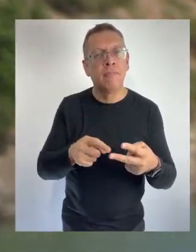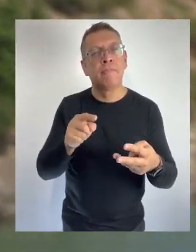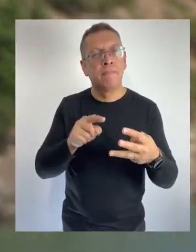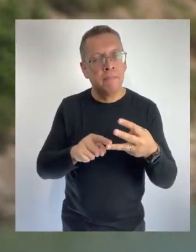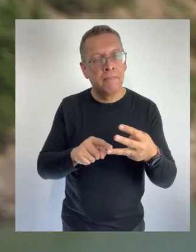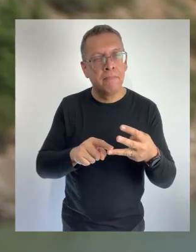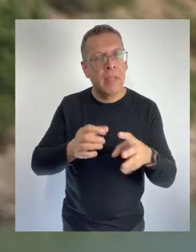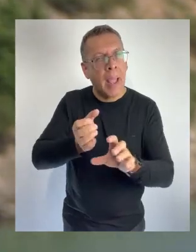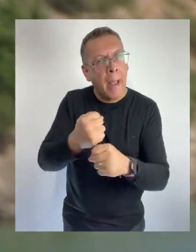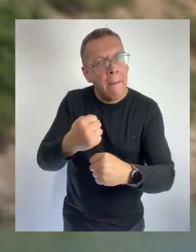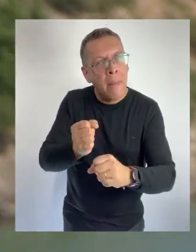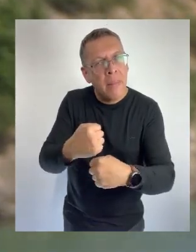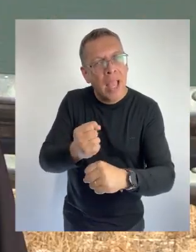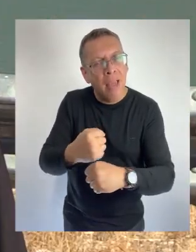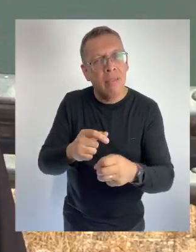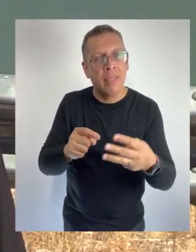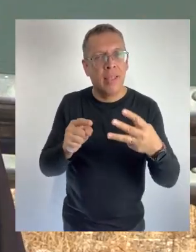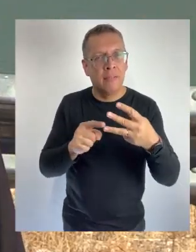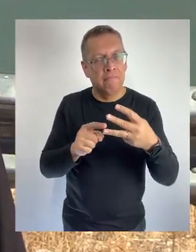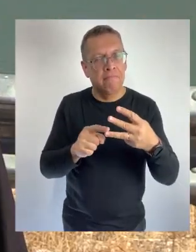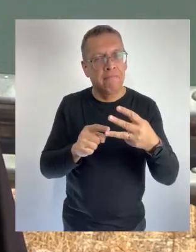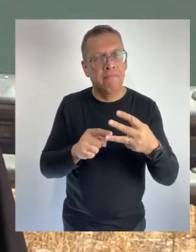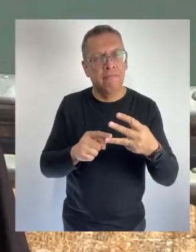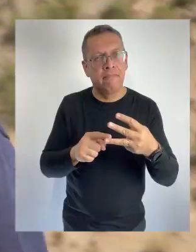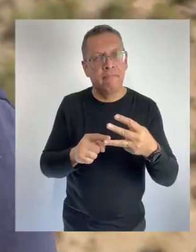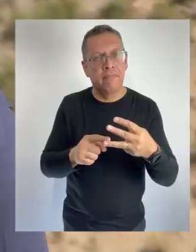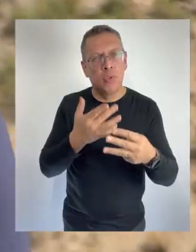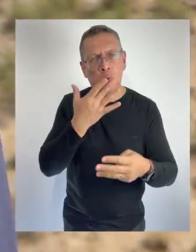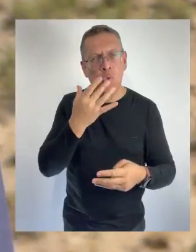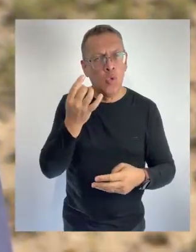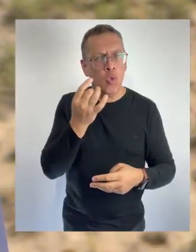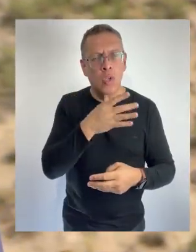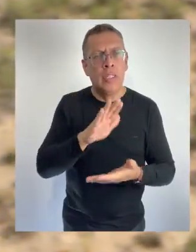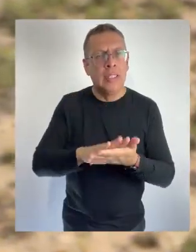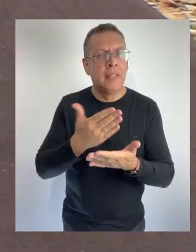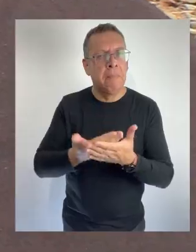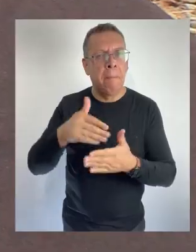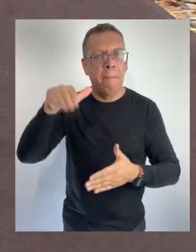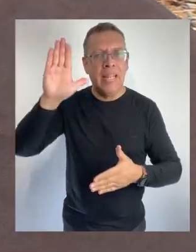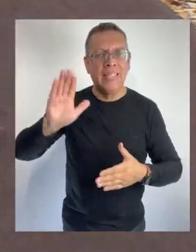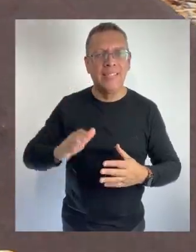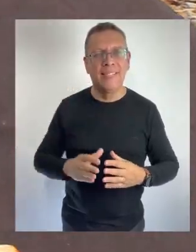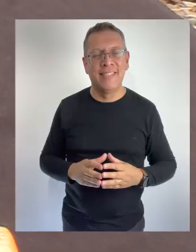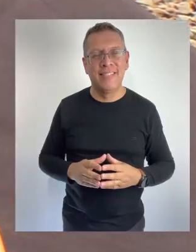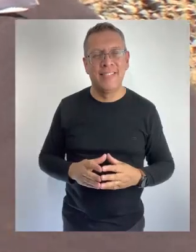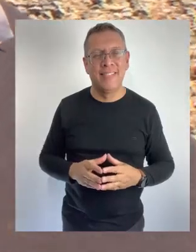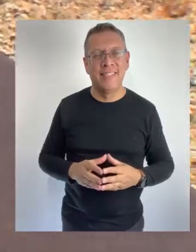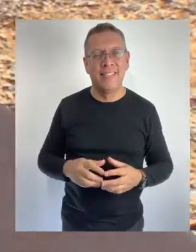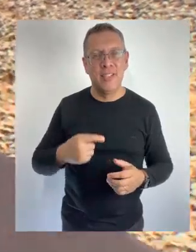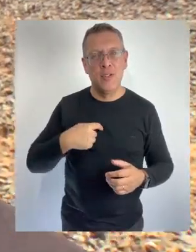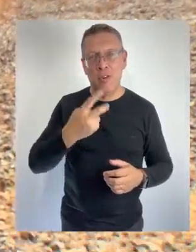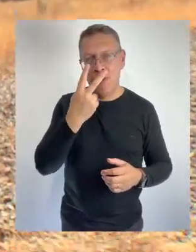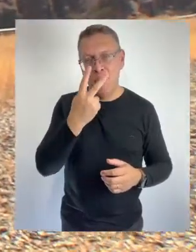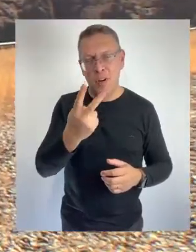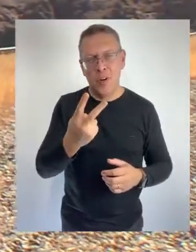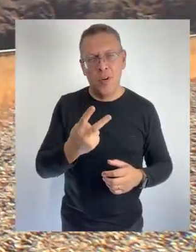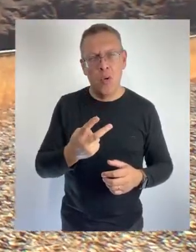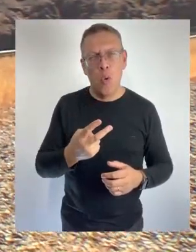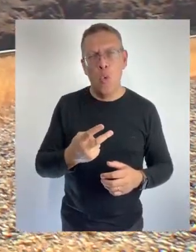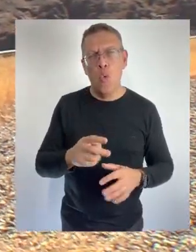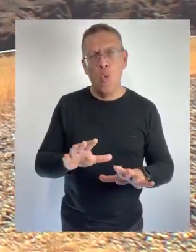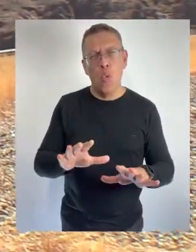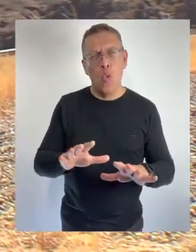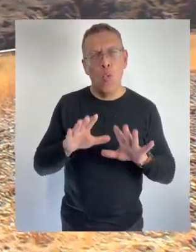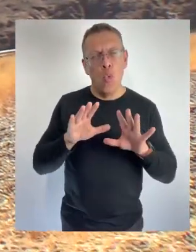es más sabrosa y más sana. Sí. Bueno, se ve muy, muy apetitoso. Me imagino que está listo. No,